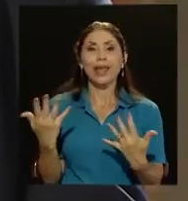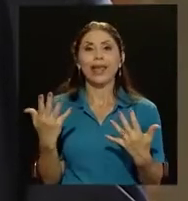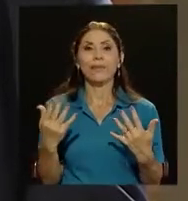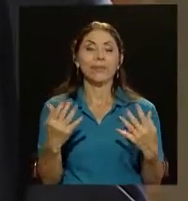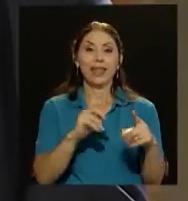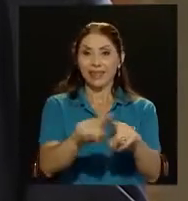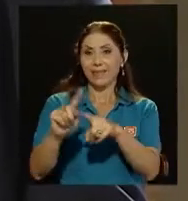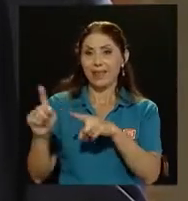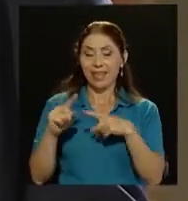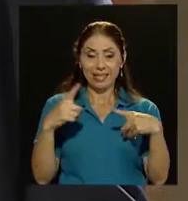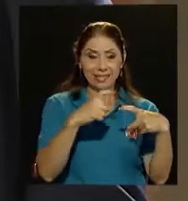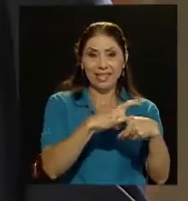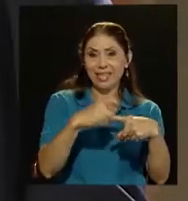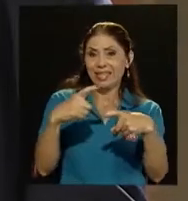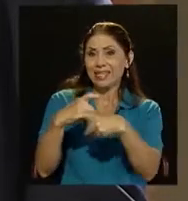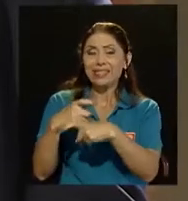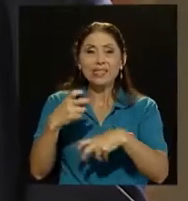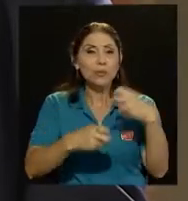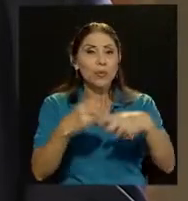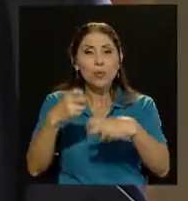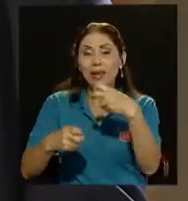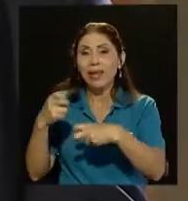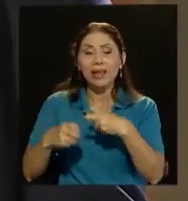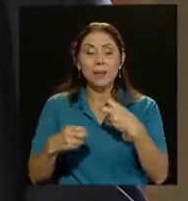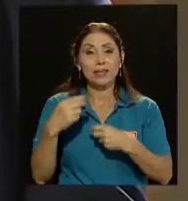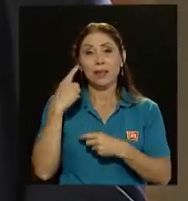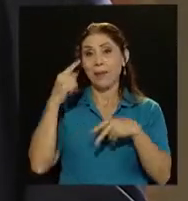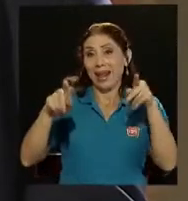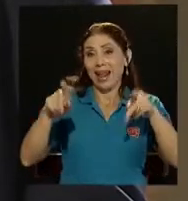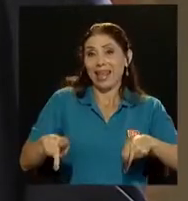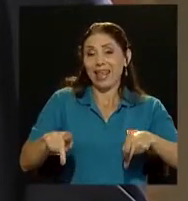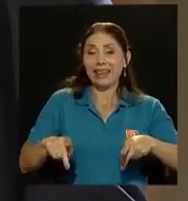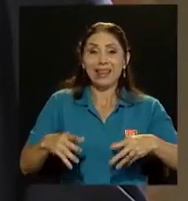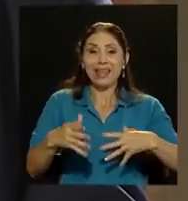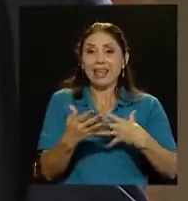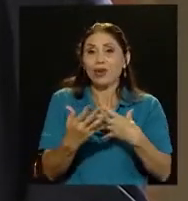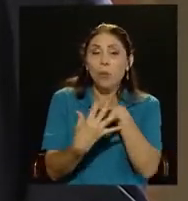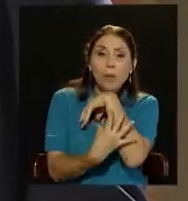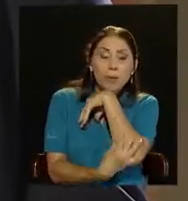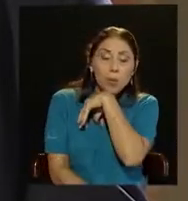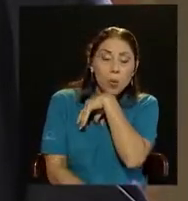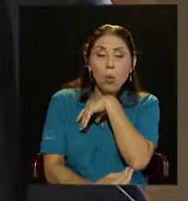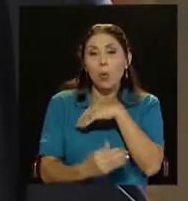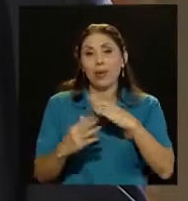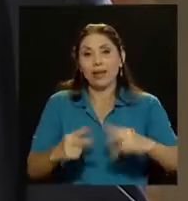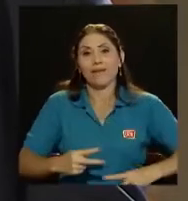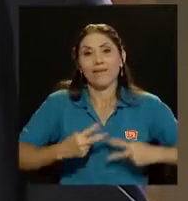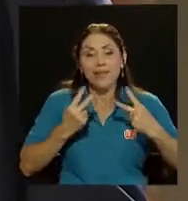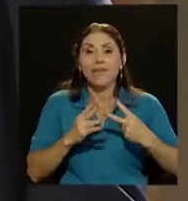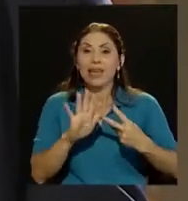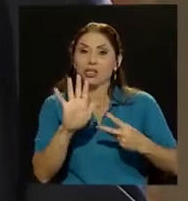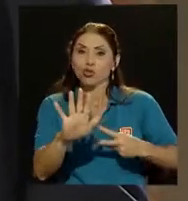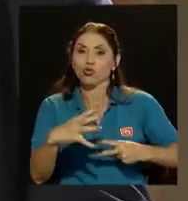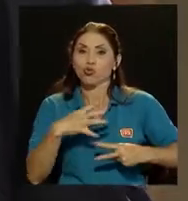mucho demasiado gente en sus tierras son demasiado malas para que uno no debe aceptar